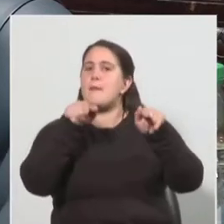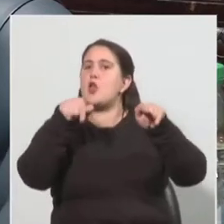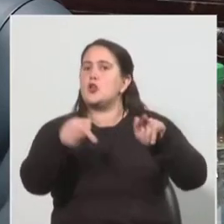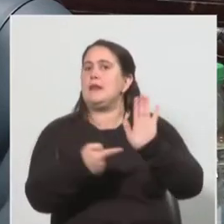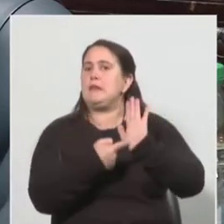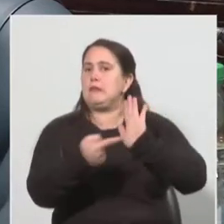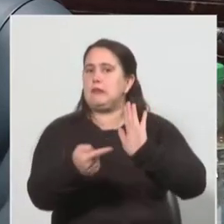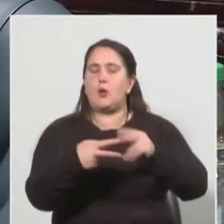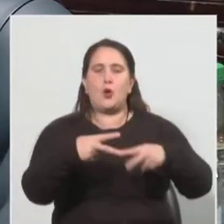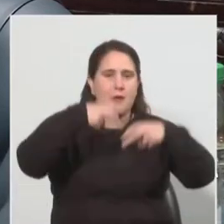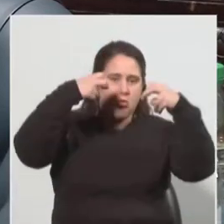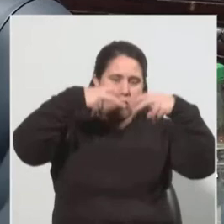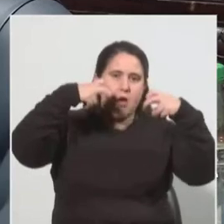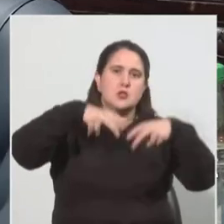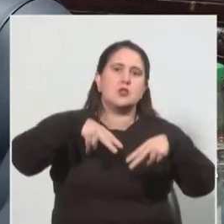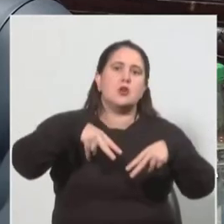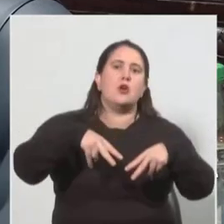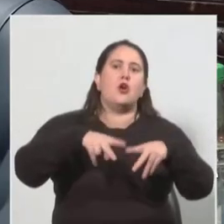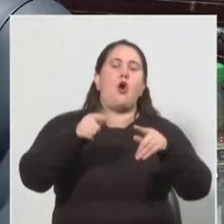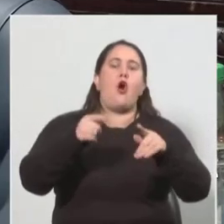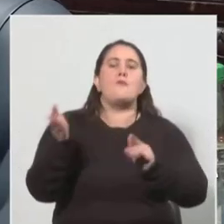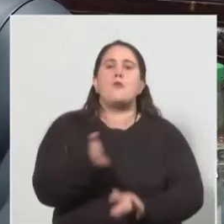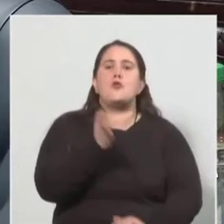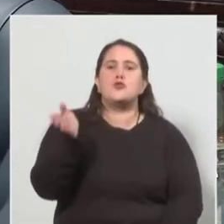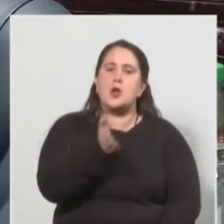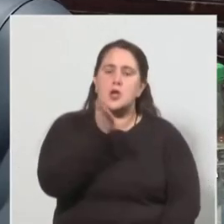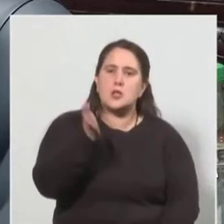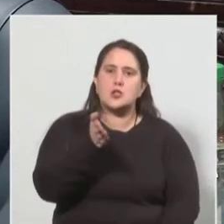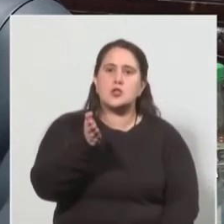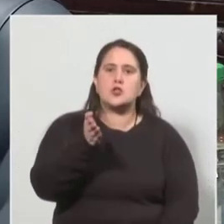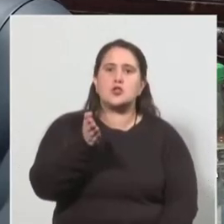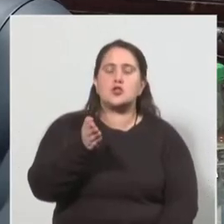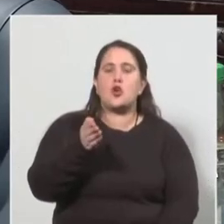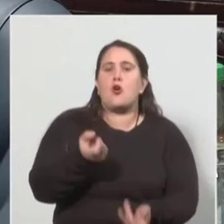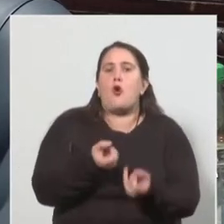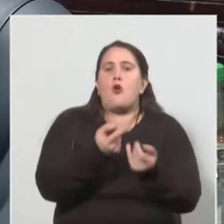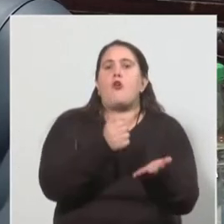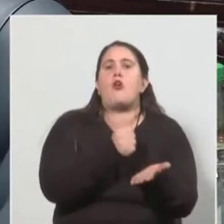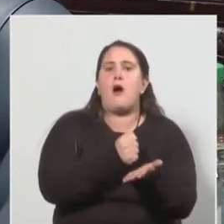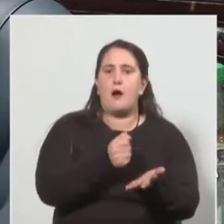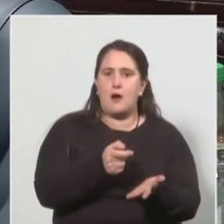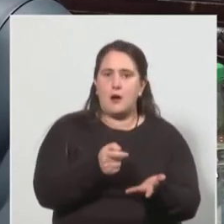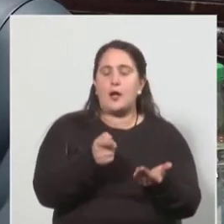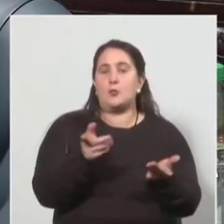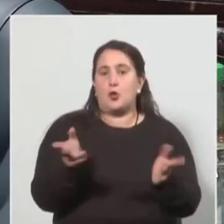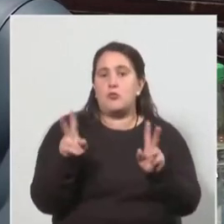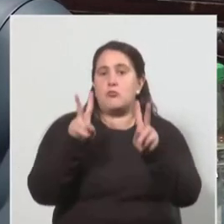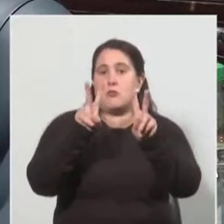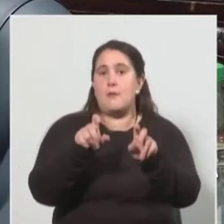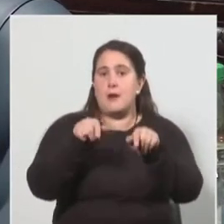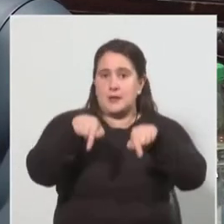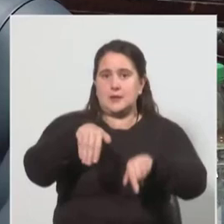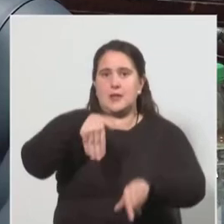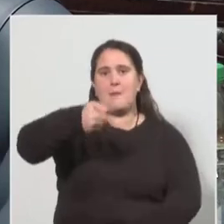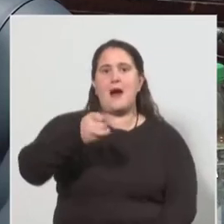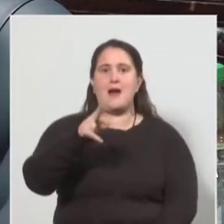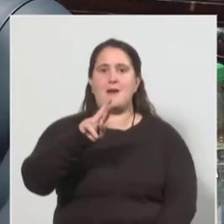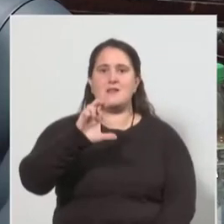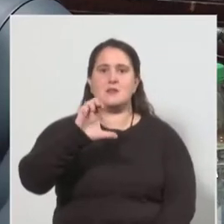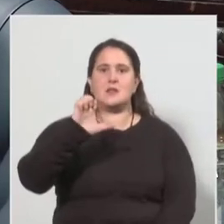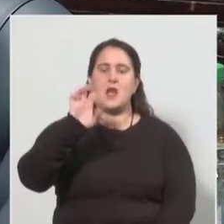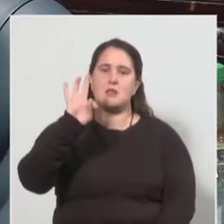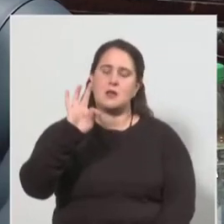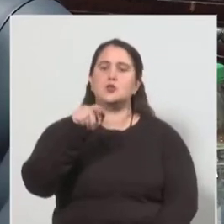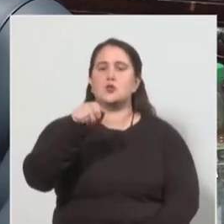las investigaciones, el proceso, la expedición vinculada al señor Marcet y